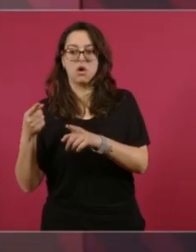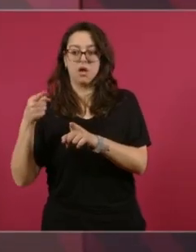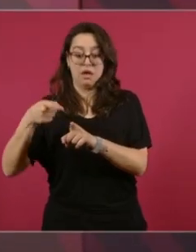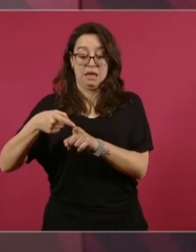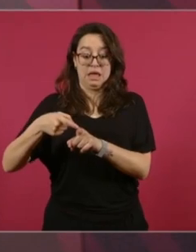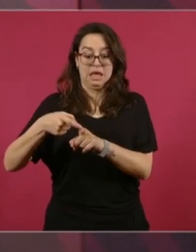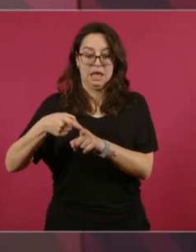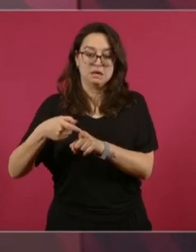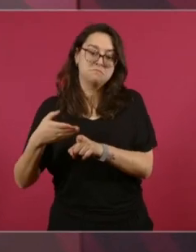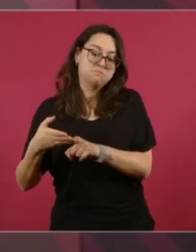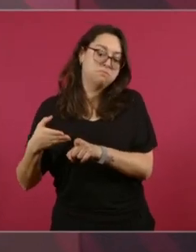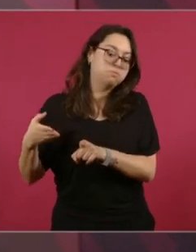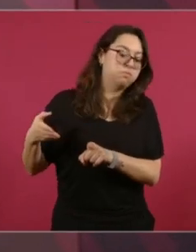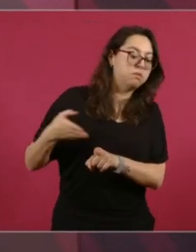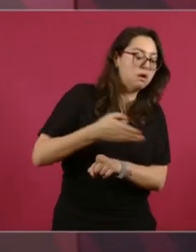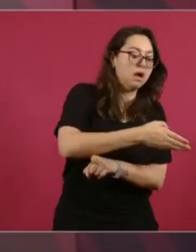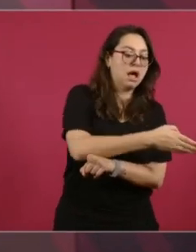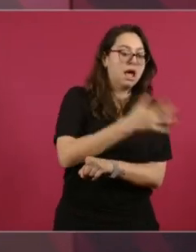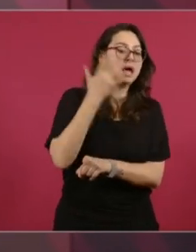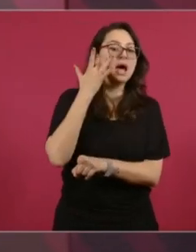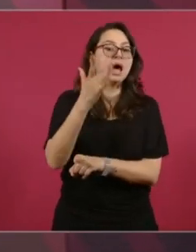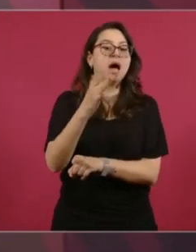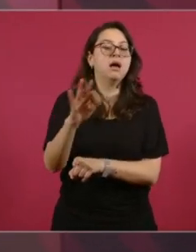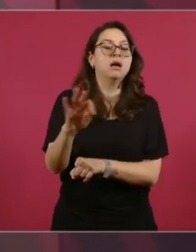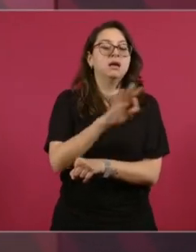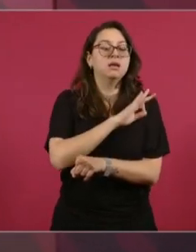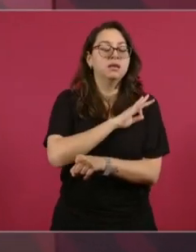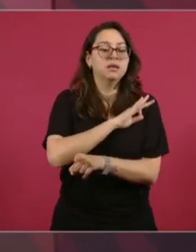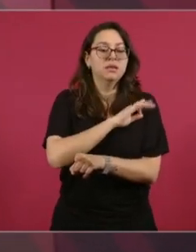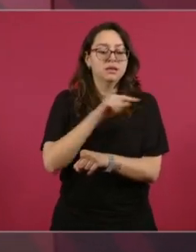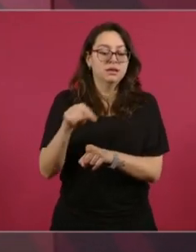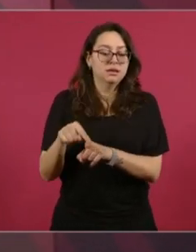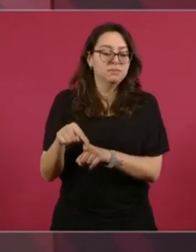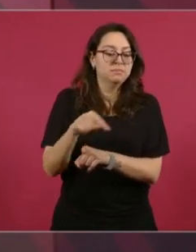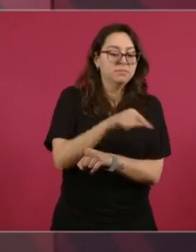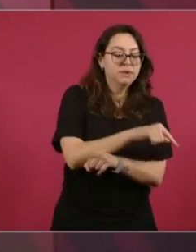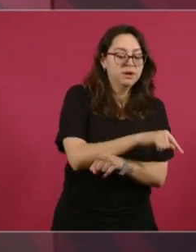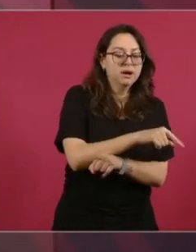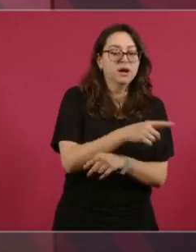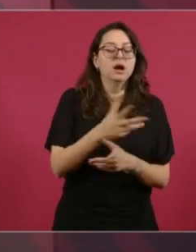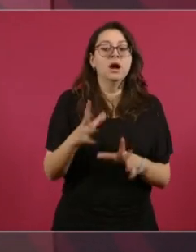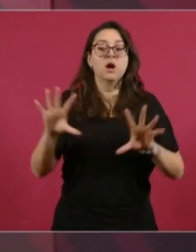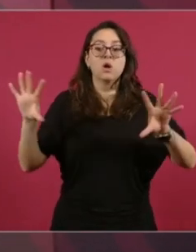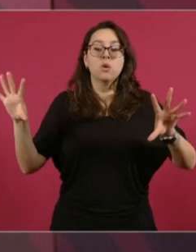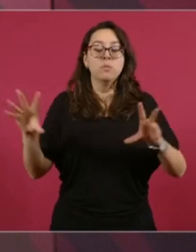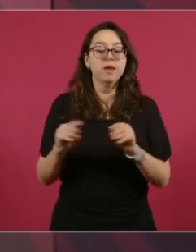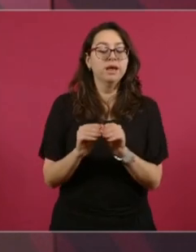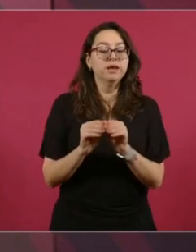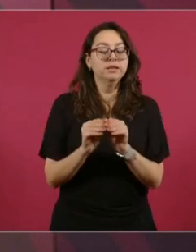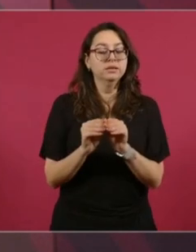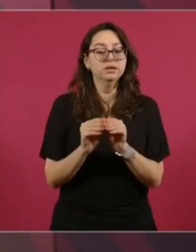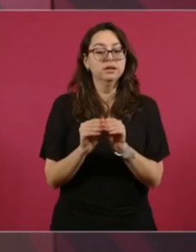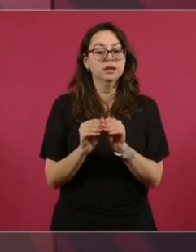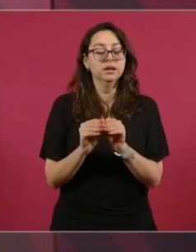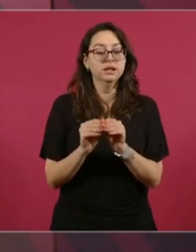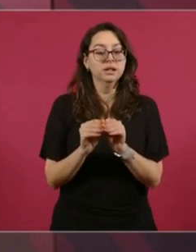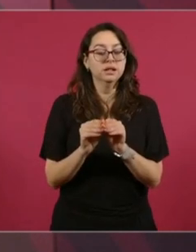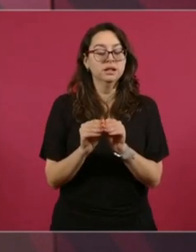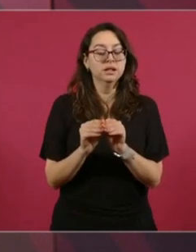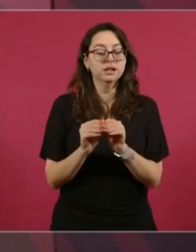llegar hasta Santa Fe, que va a significar de Sinacantepec a,